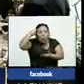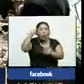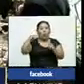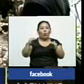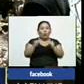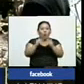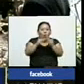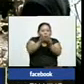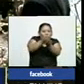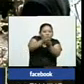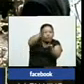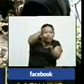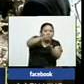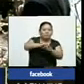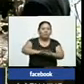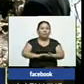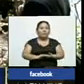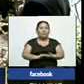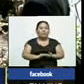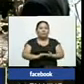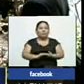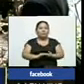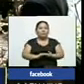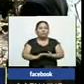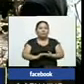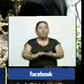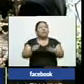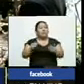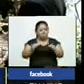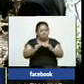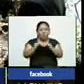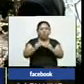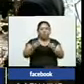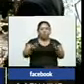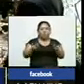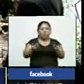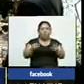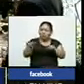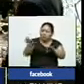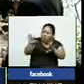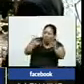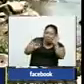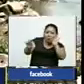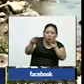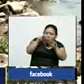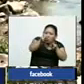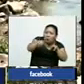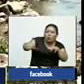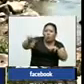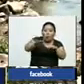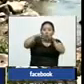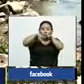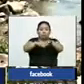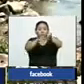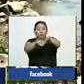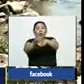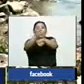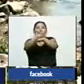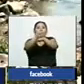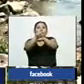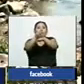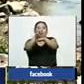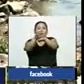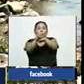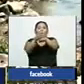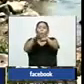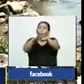pescuentes que también hay algunos en esta zona. El río Sapo se encuentra en un área de